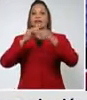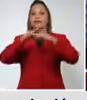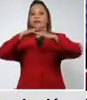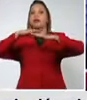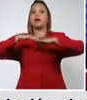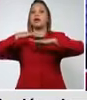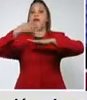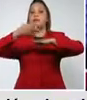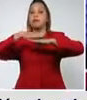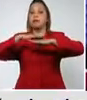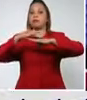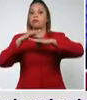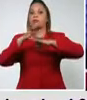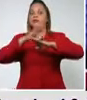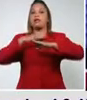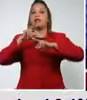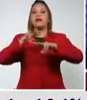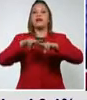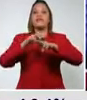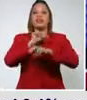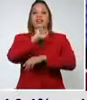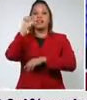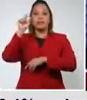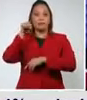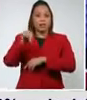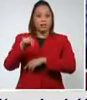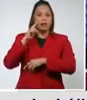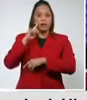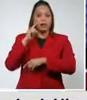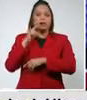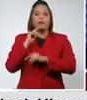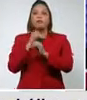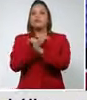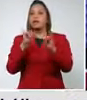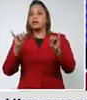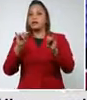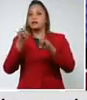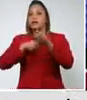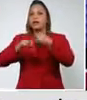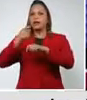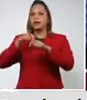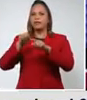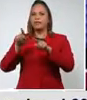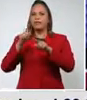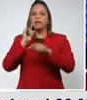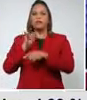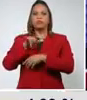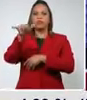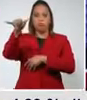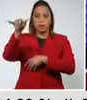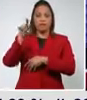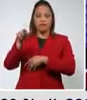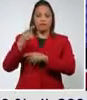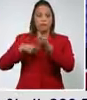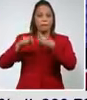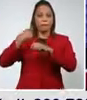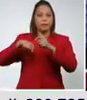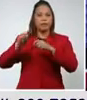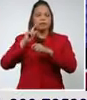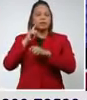del costado de La Habana Libre para una línea aérea que vende ahí, pero realmente dista